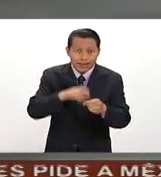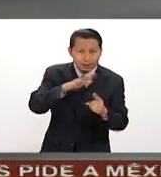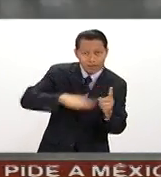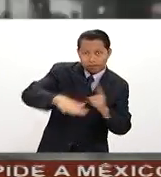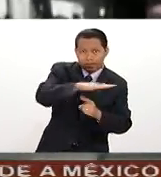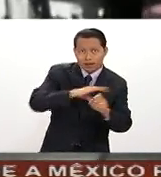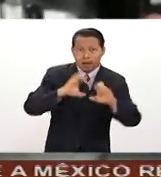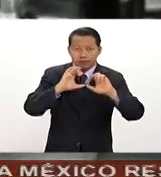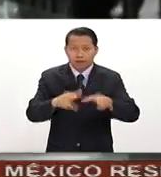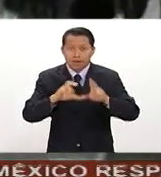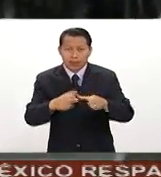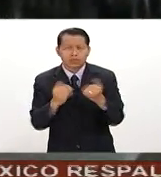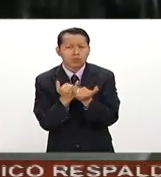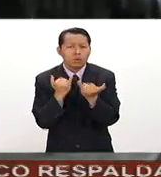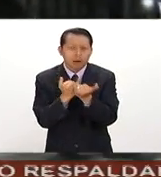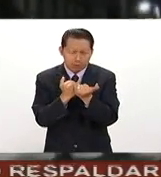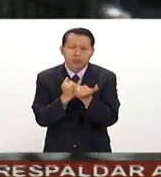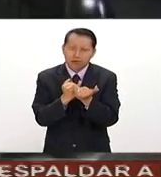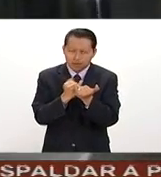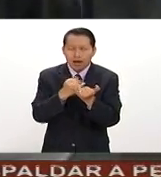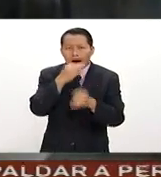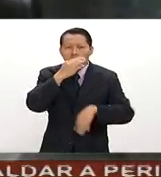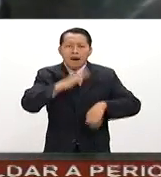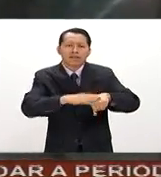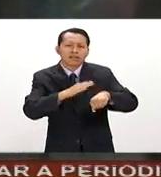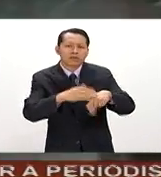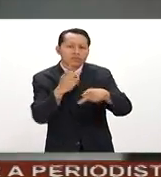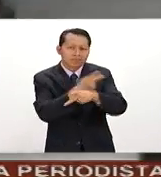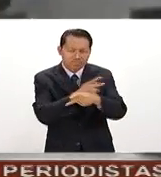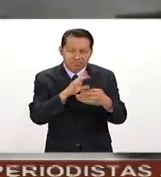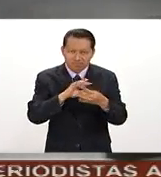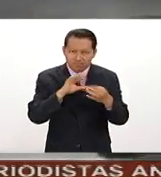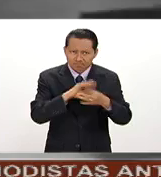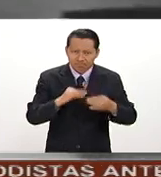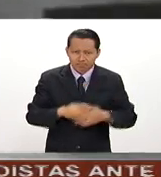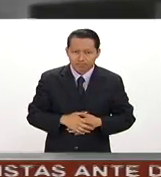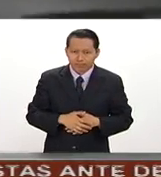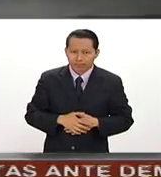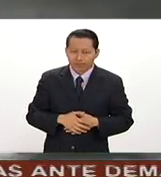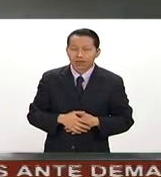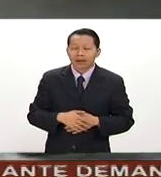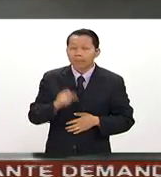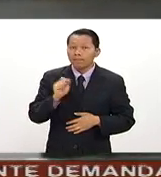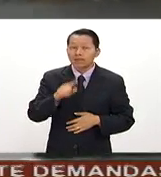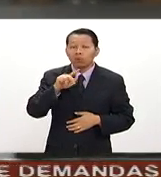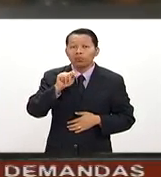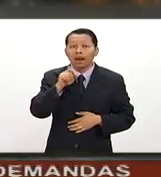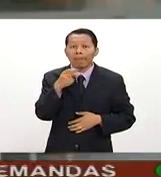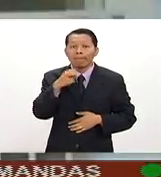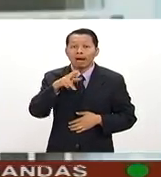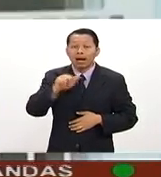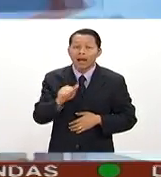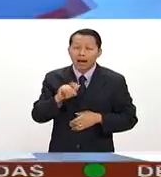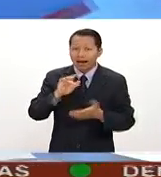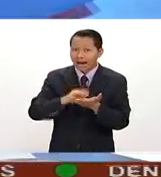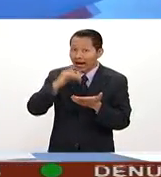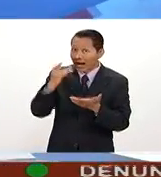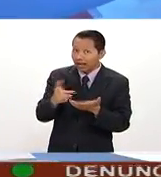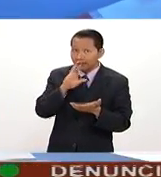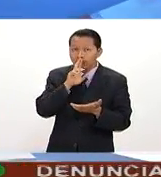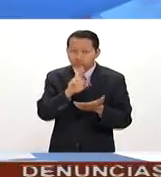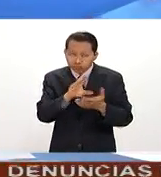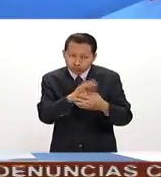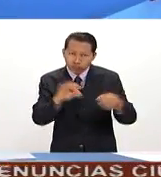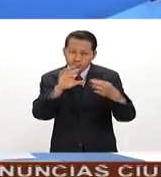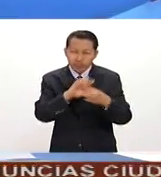chiapaneco, precisamente se las estaremos dando a conocer. Así es, Tamara, te agradecemos mucho tu reporte completo. Estamos